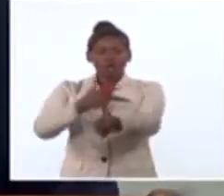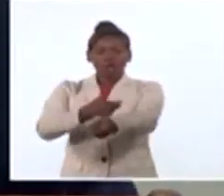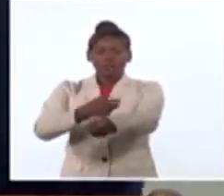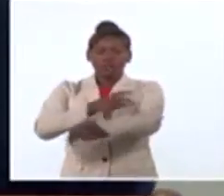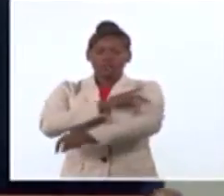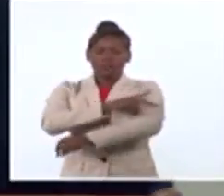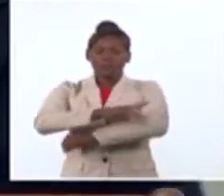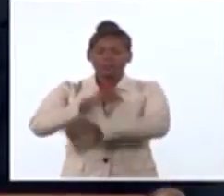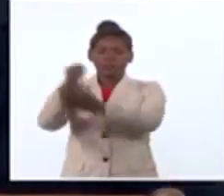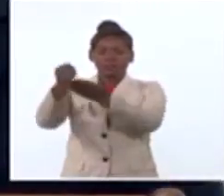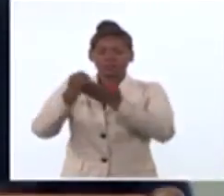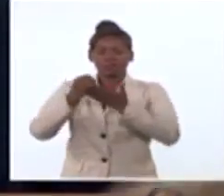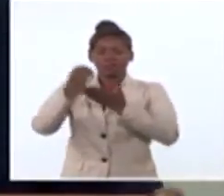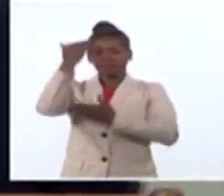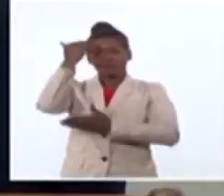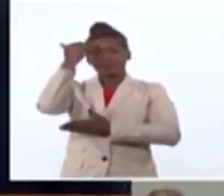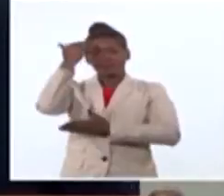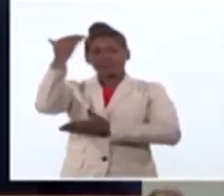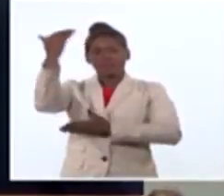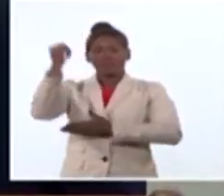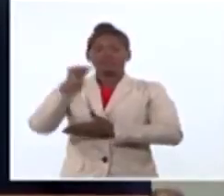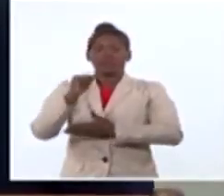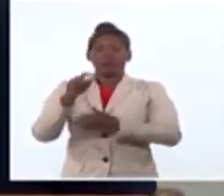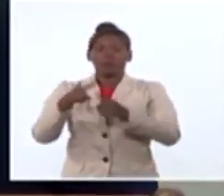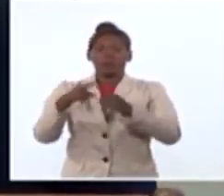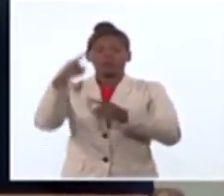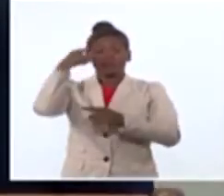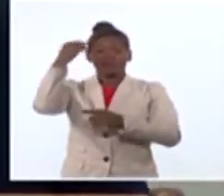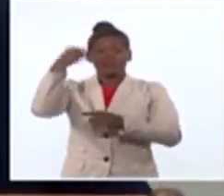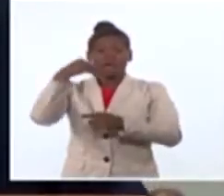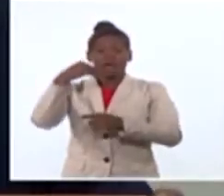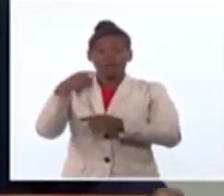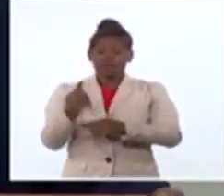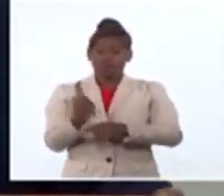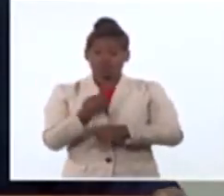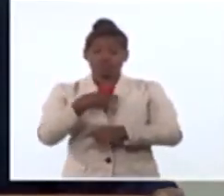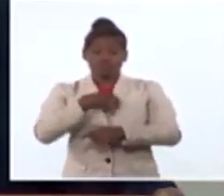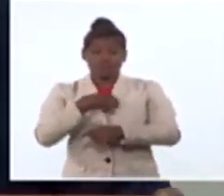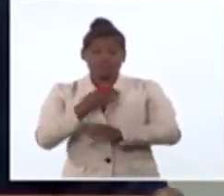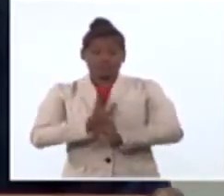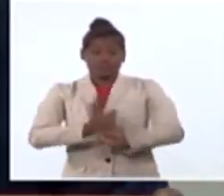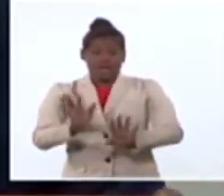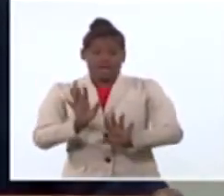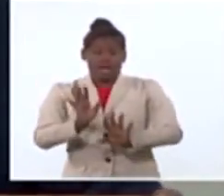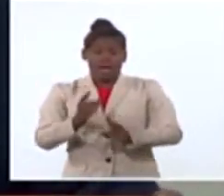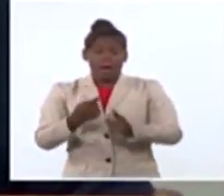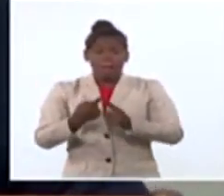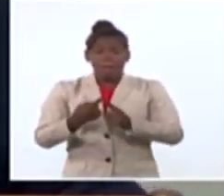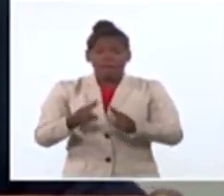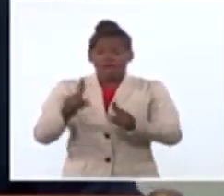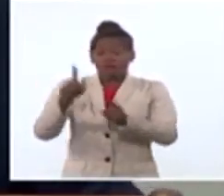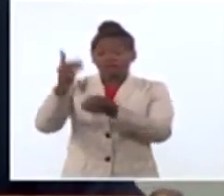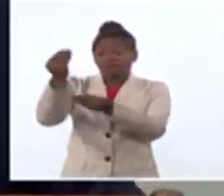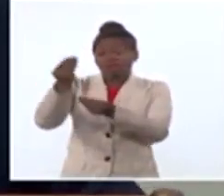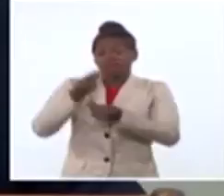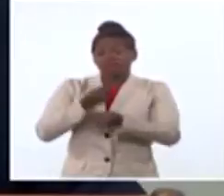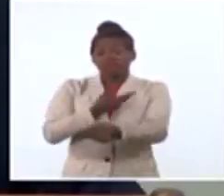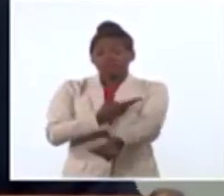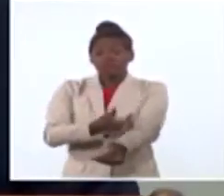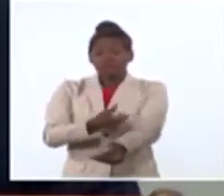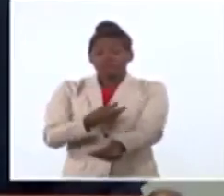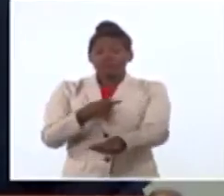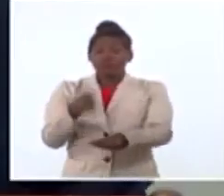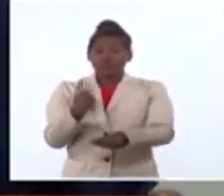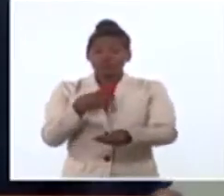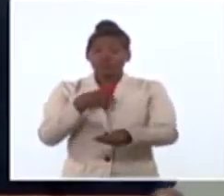que están ofreciendo vacunas a una población ya vacunada, ya incluso avanzando el programa